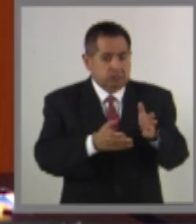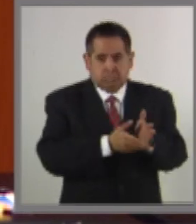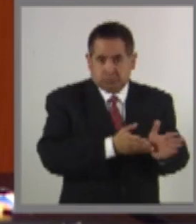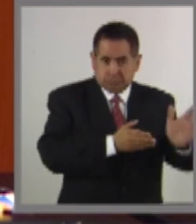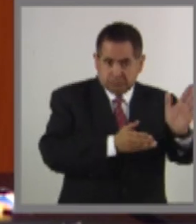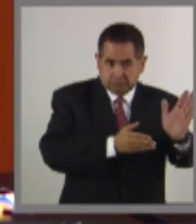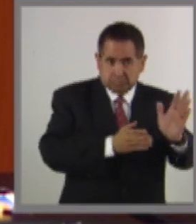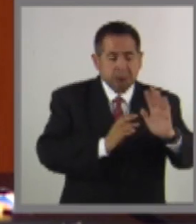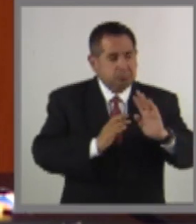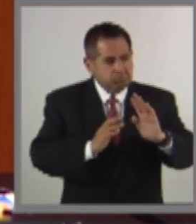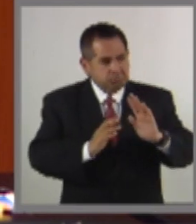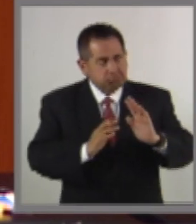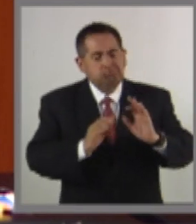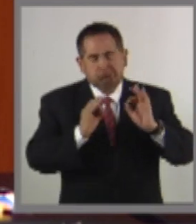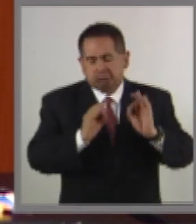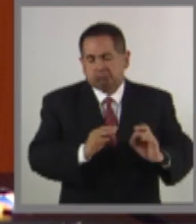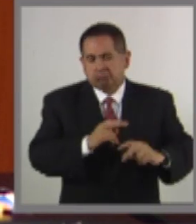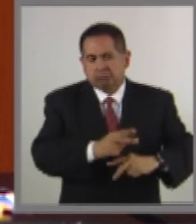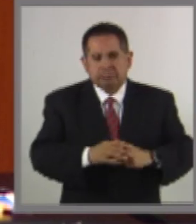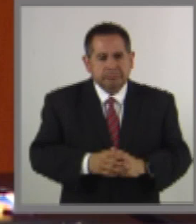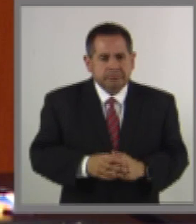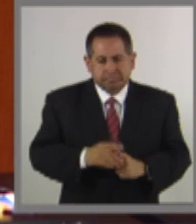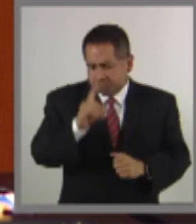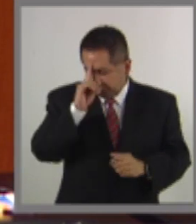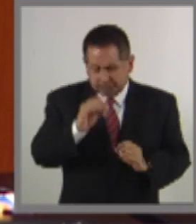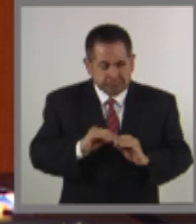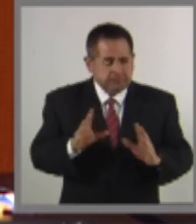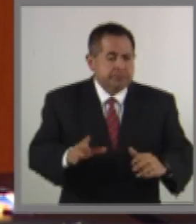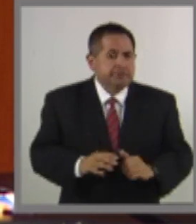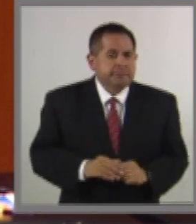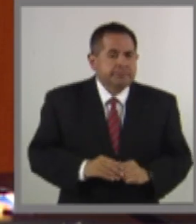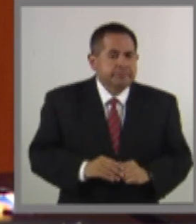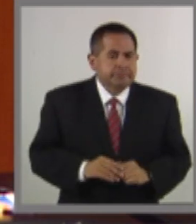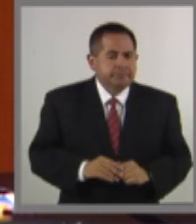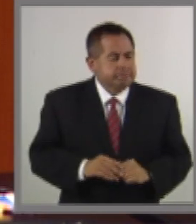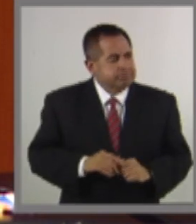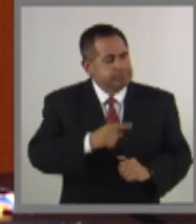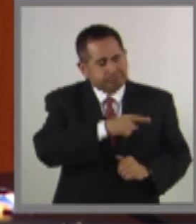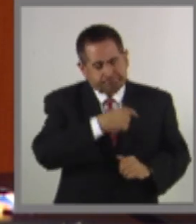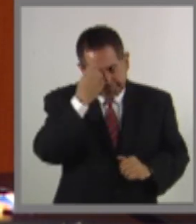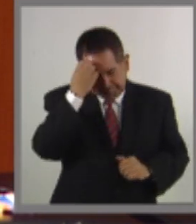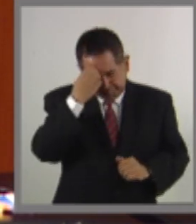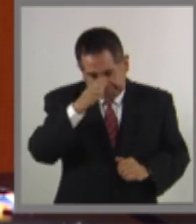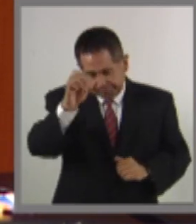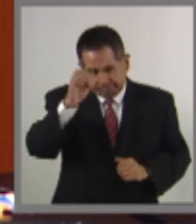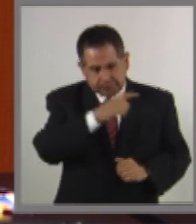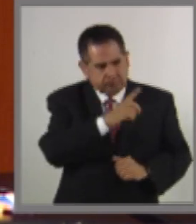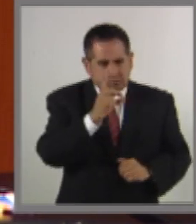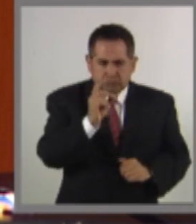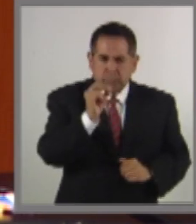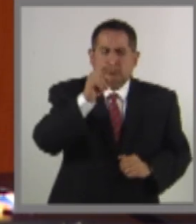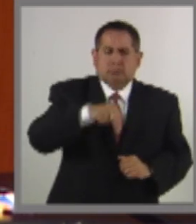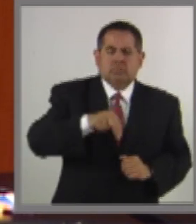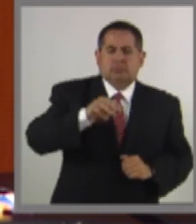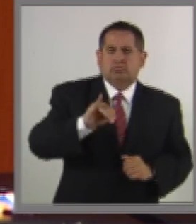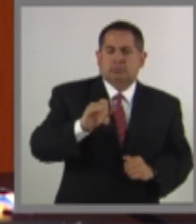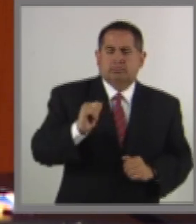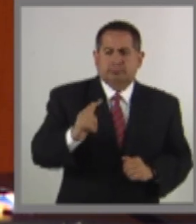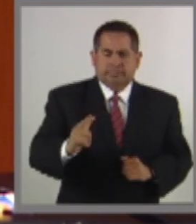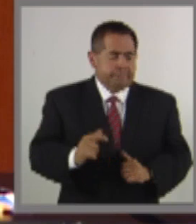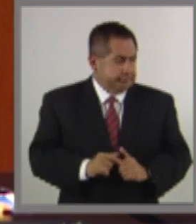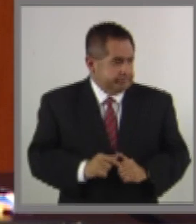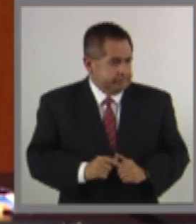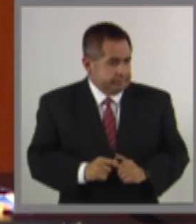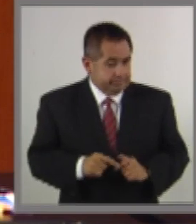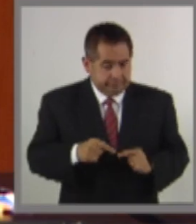República. Sin lugar a dudas, vamos a extrañar a don Miguel. En